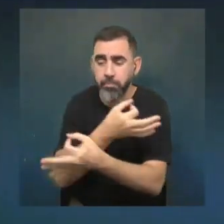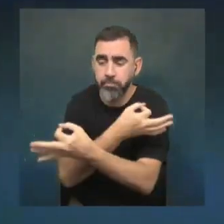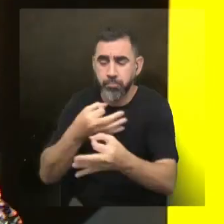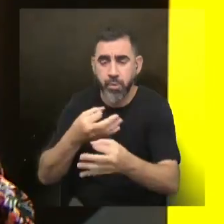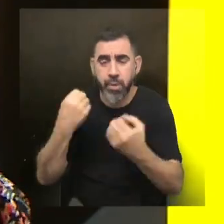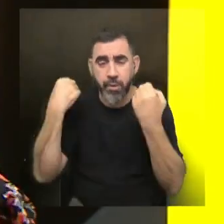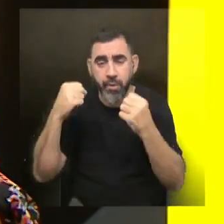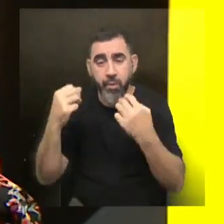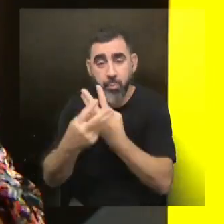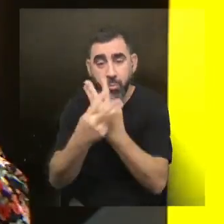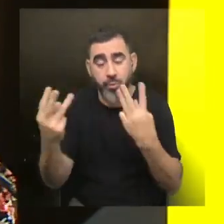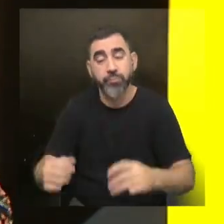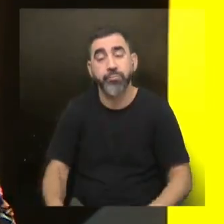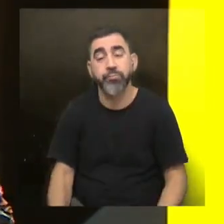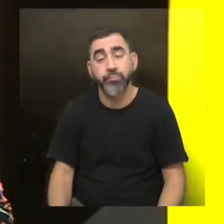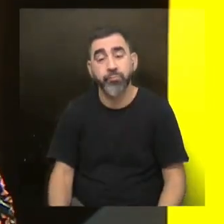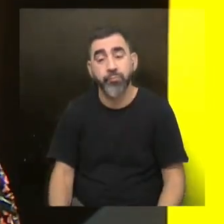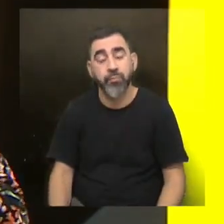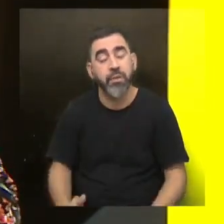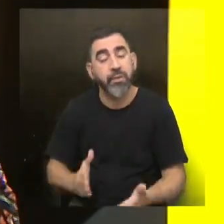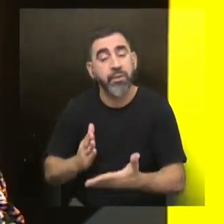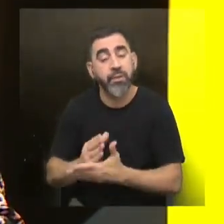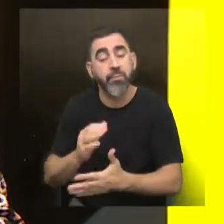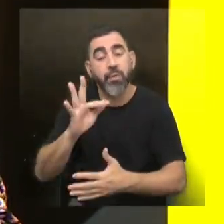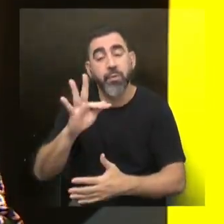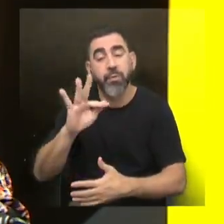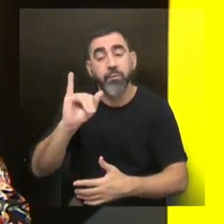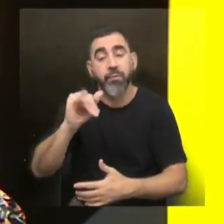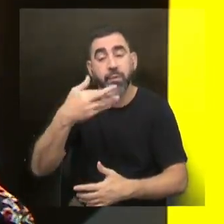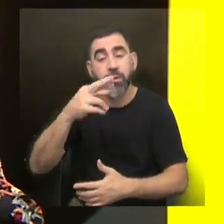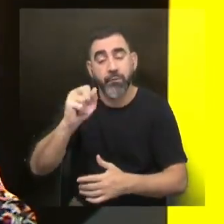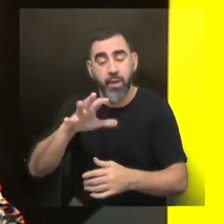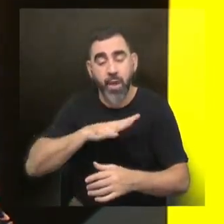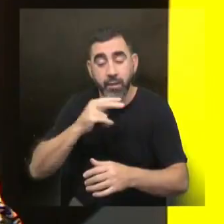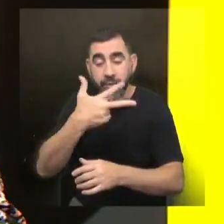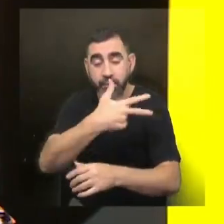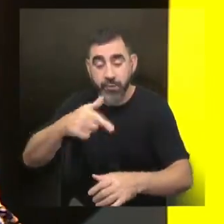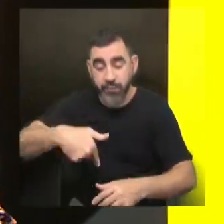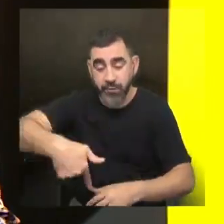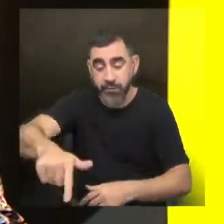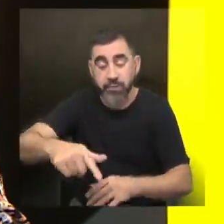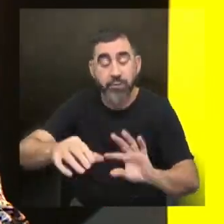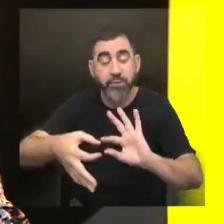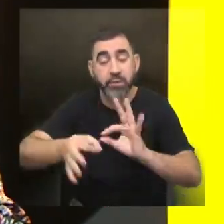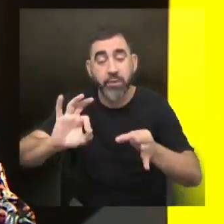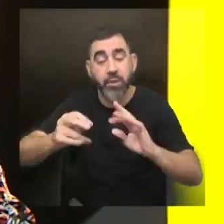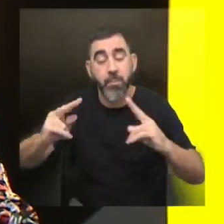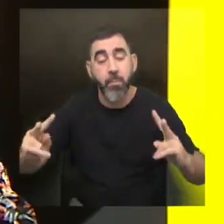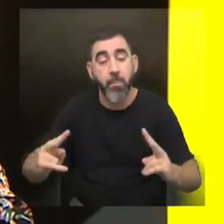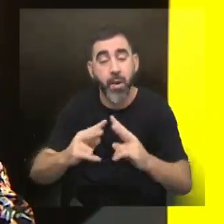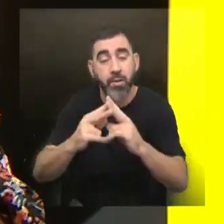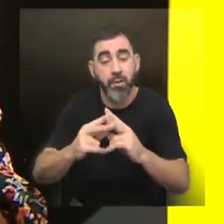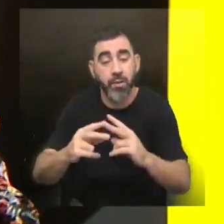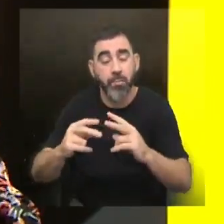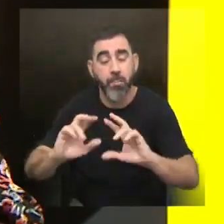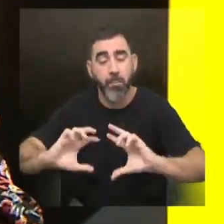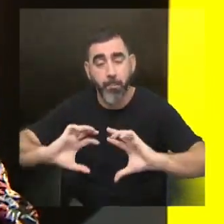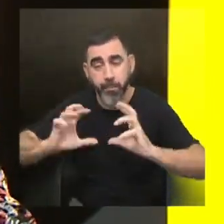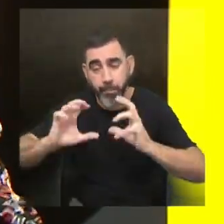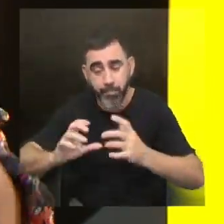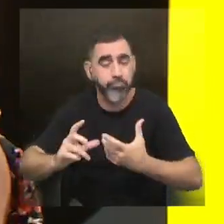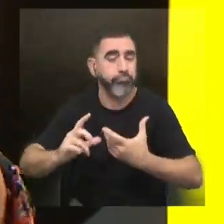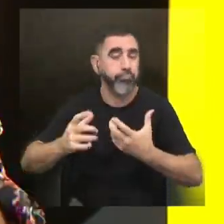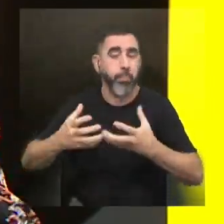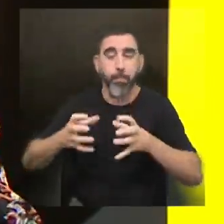en todas, ¿no? No nos engañemos, siempre la fibra de carbono siempre está en estas 3 semanas que vamos a ver los Juegos Olímpicos, en pelotas, en